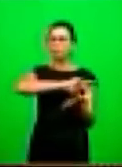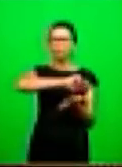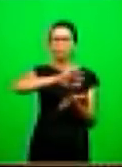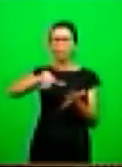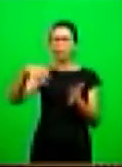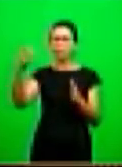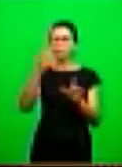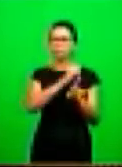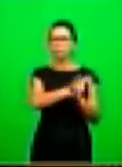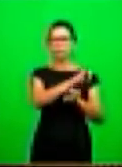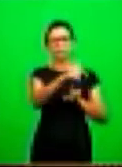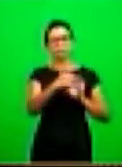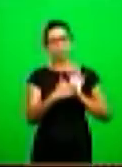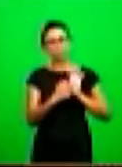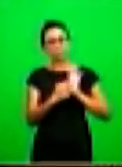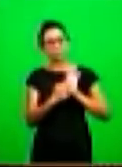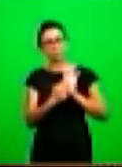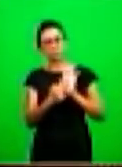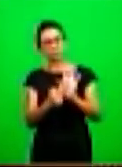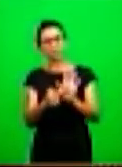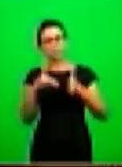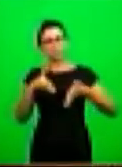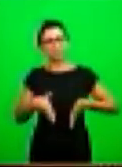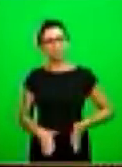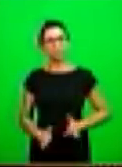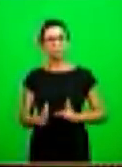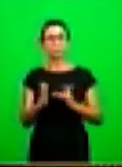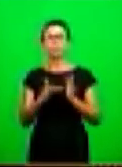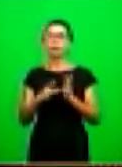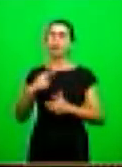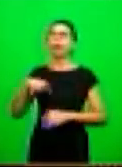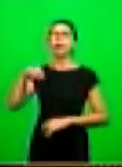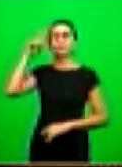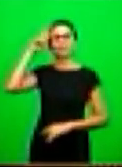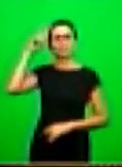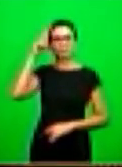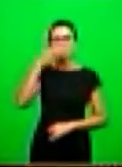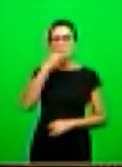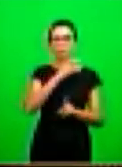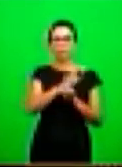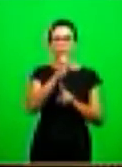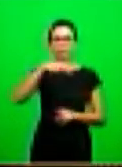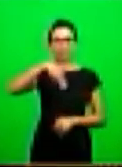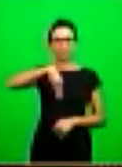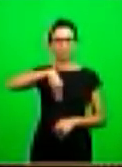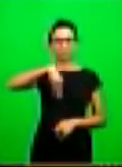que habían muchas profecías apuntando a esto. Y recordamos aquí de